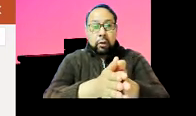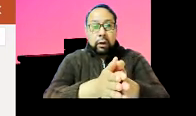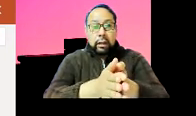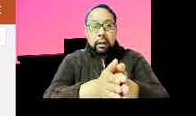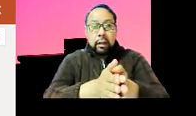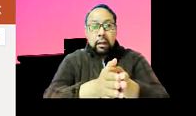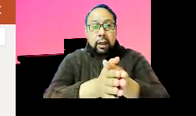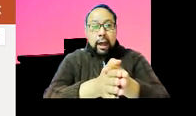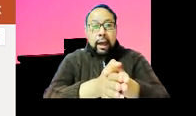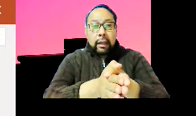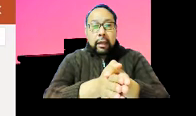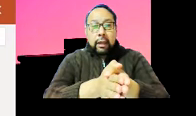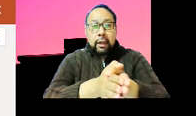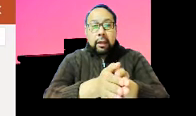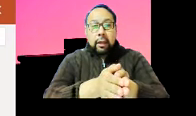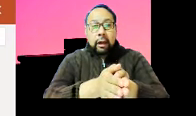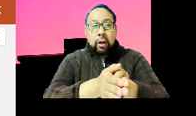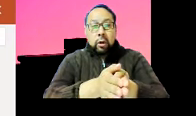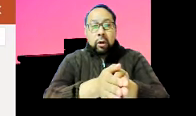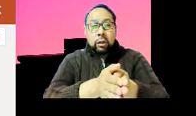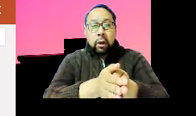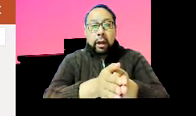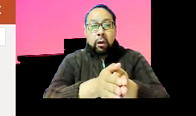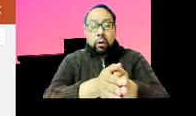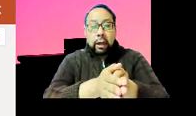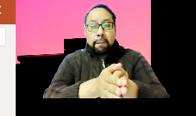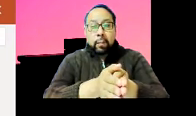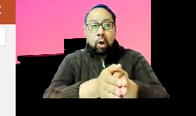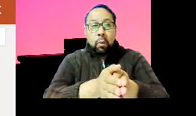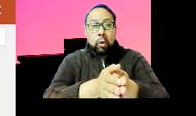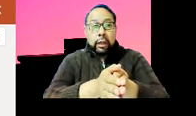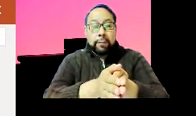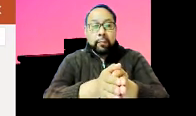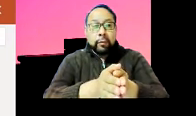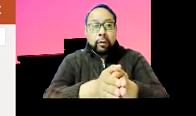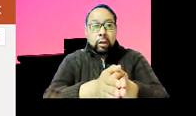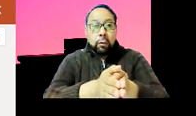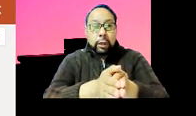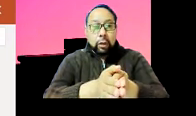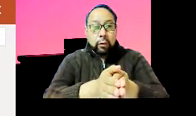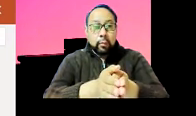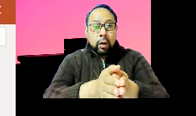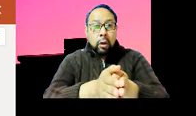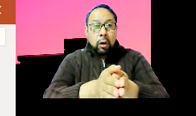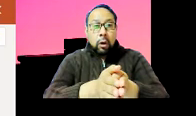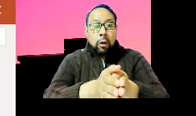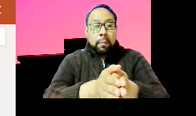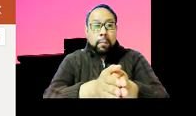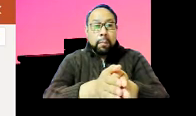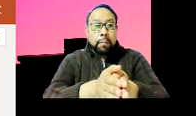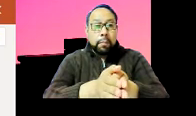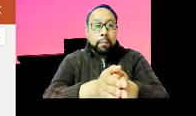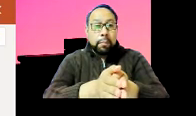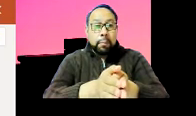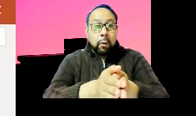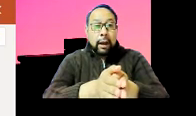con razones a que reconozca una cosa o mude de opinión